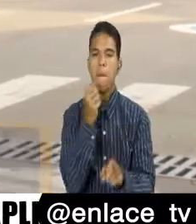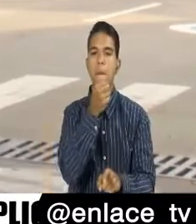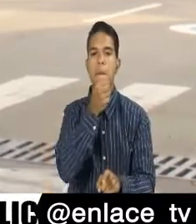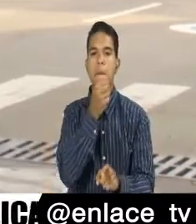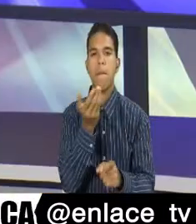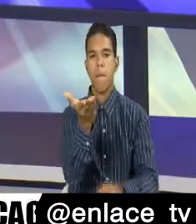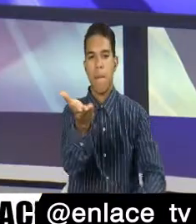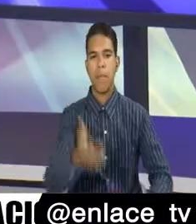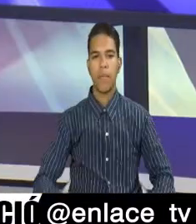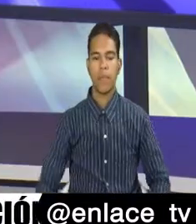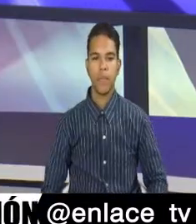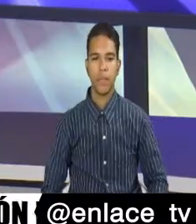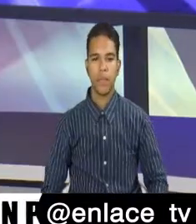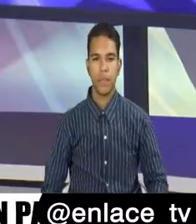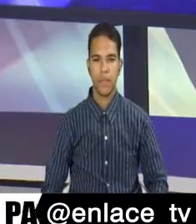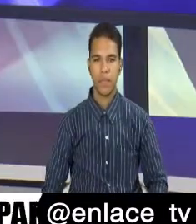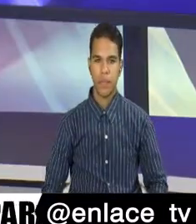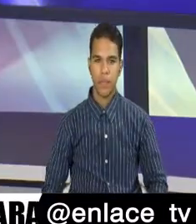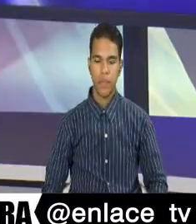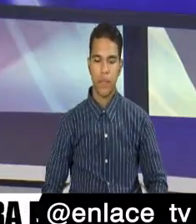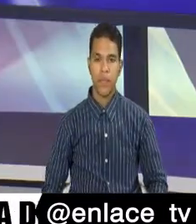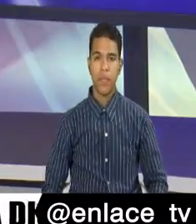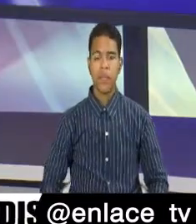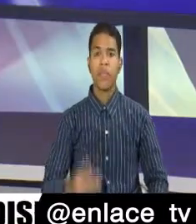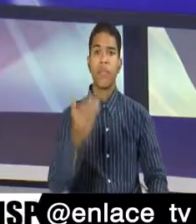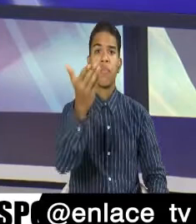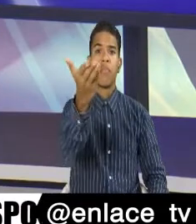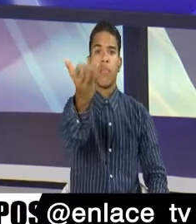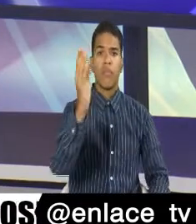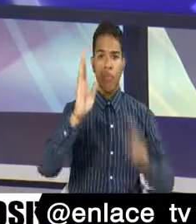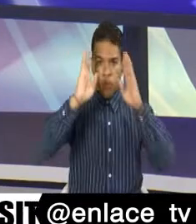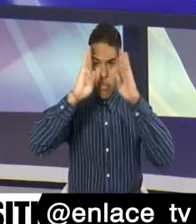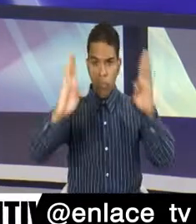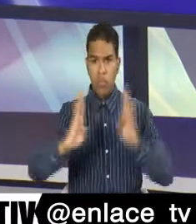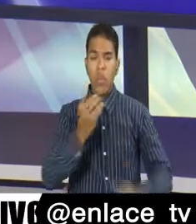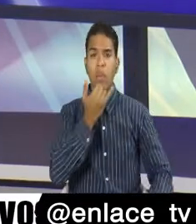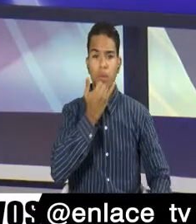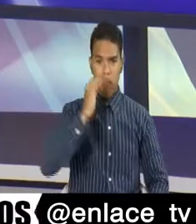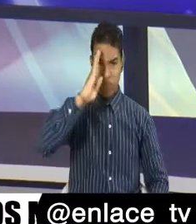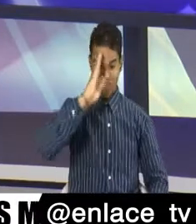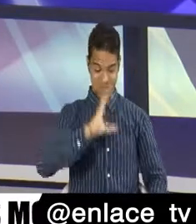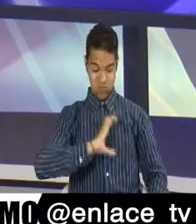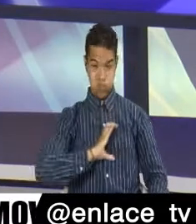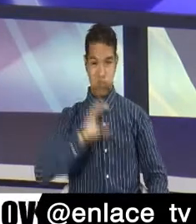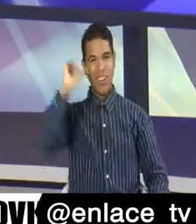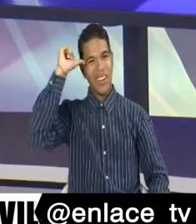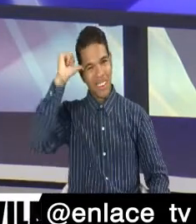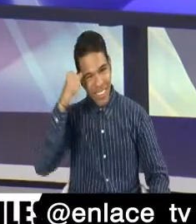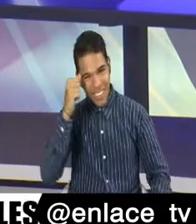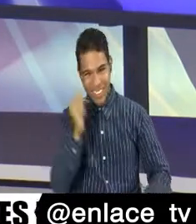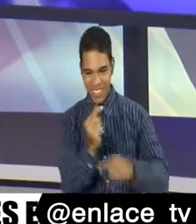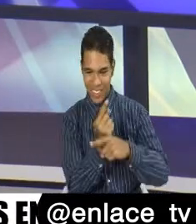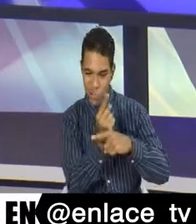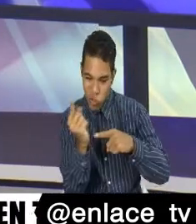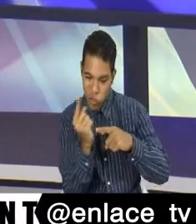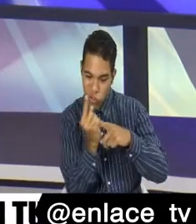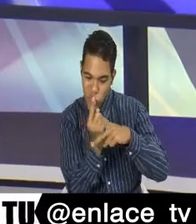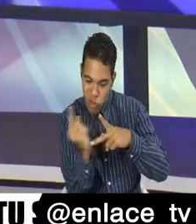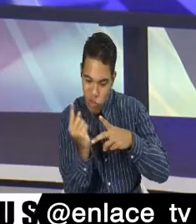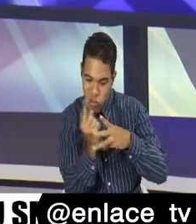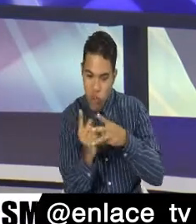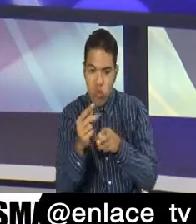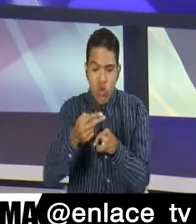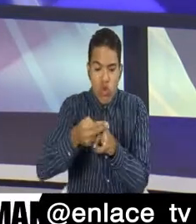Noticias. Mucha atención, que la Policía Nacional recordó que en las próximas semanas los comparendos del Código